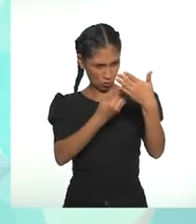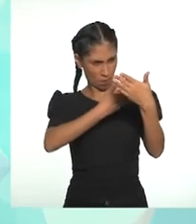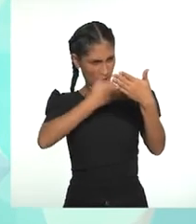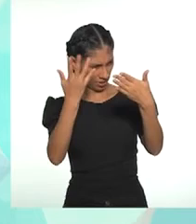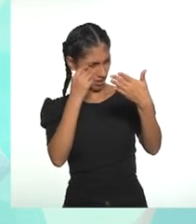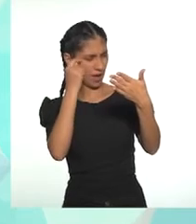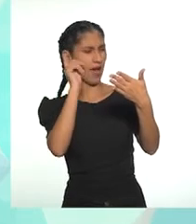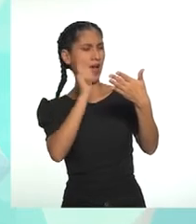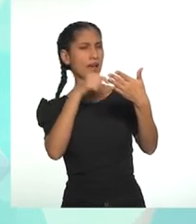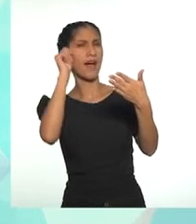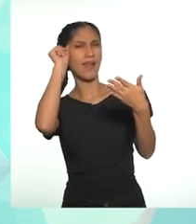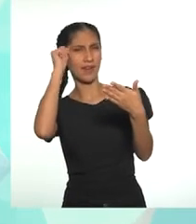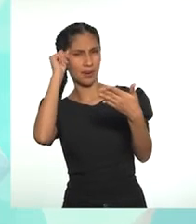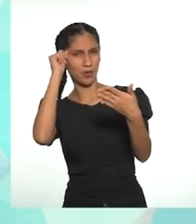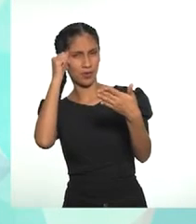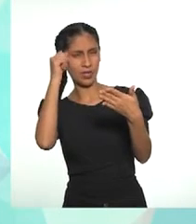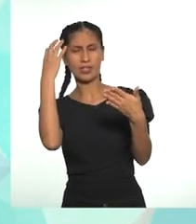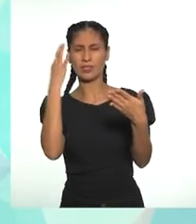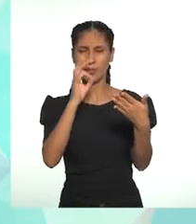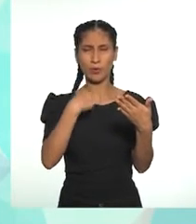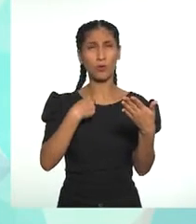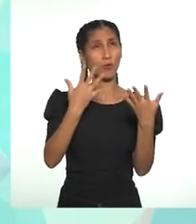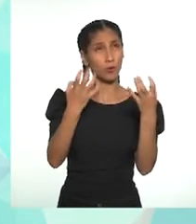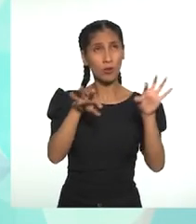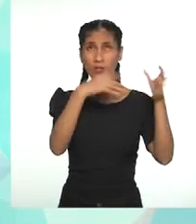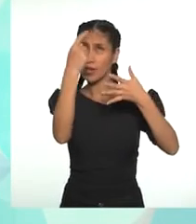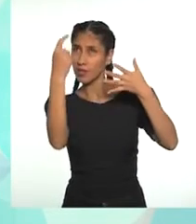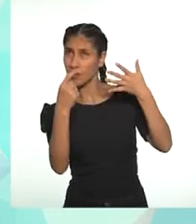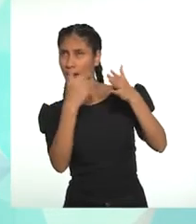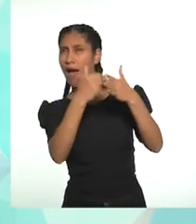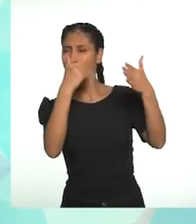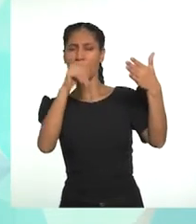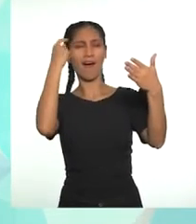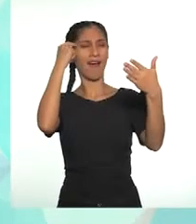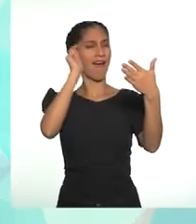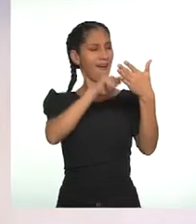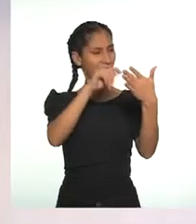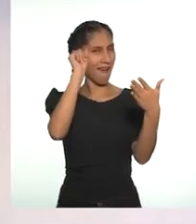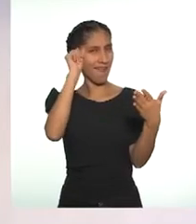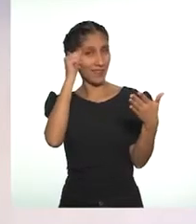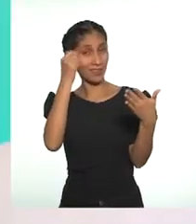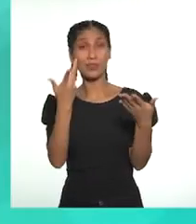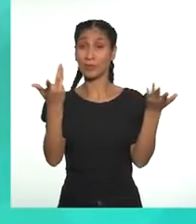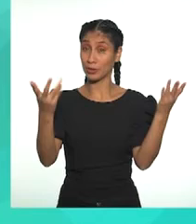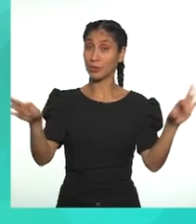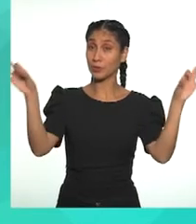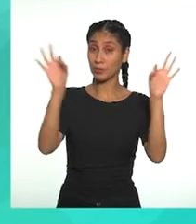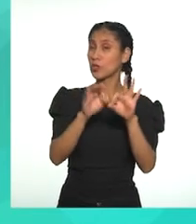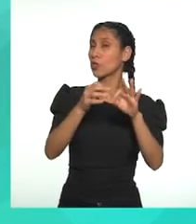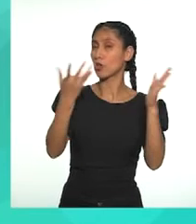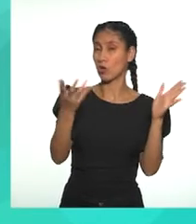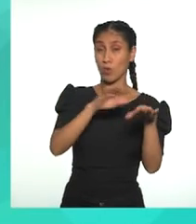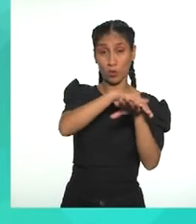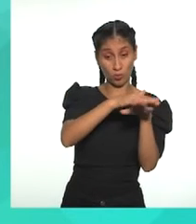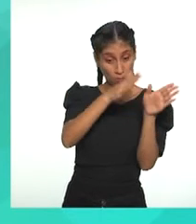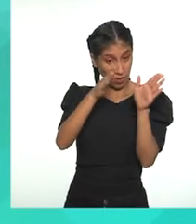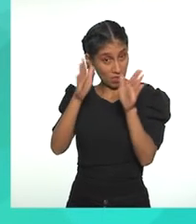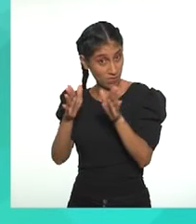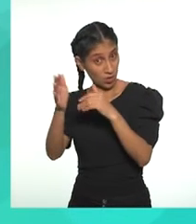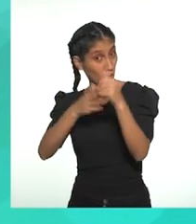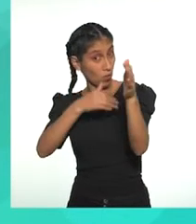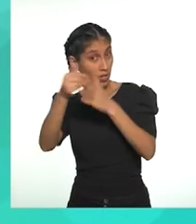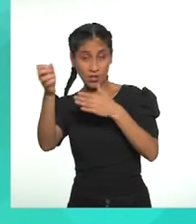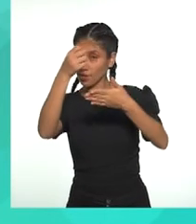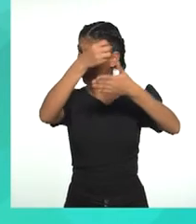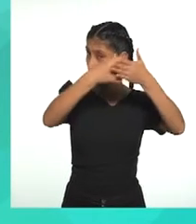del texto, el cual se deberá recordar en cada decisión que se tome sobre el mismo. Por ello, es recomendable que cuando